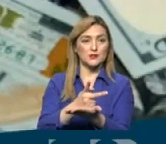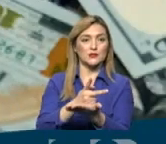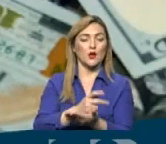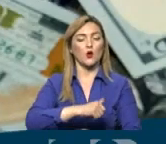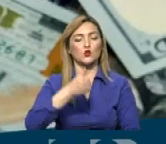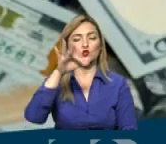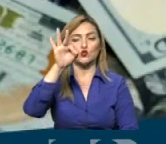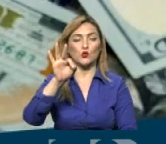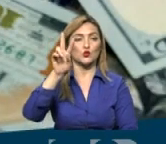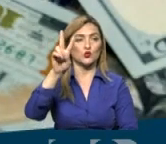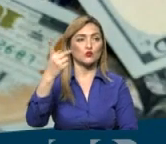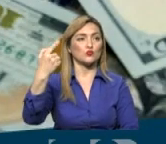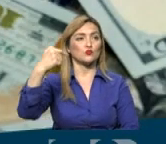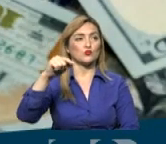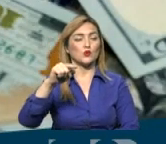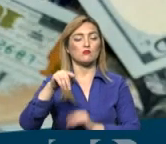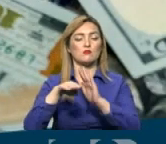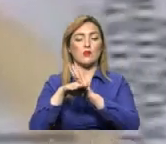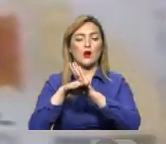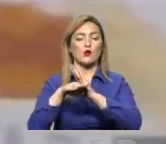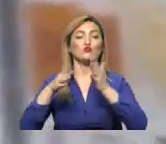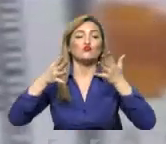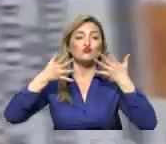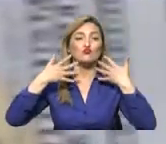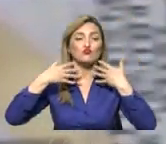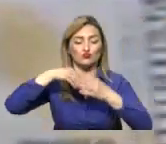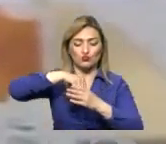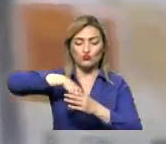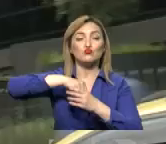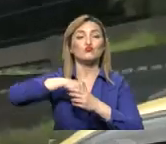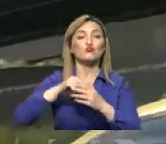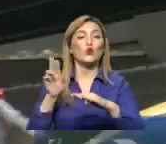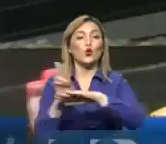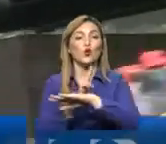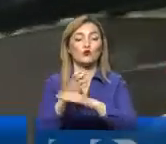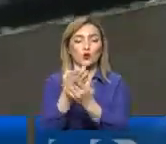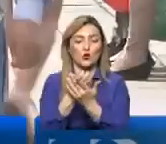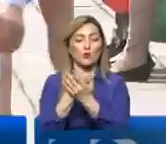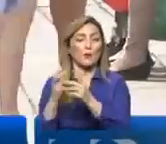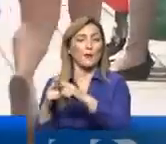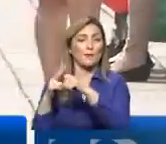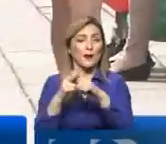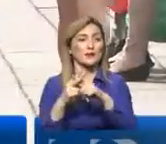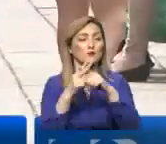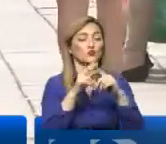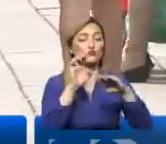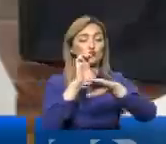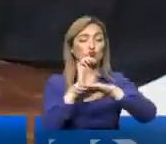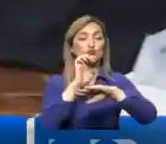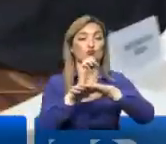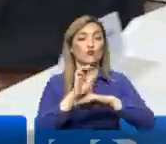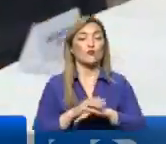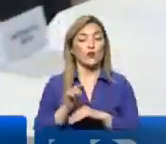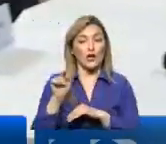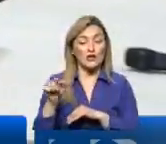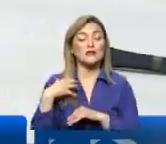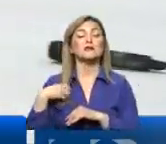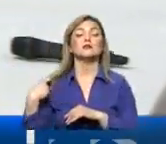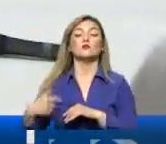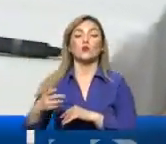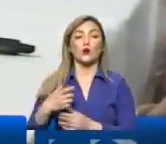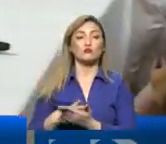de 92 millones al Banco de Guayaquil, un fondo destinado para la reactivación económica del país, pues de allí se ampliará